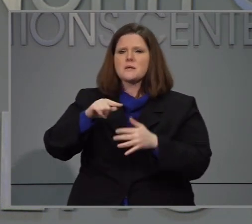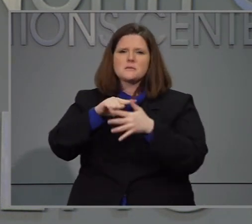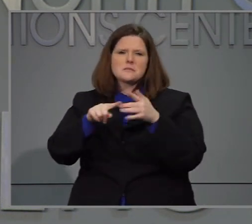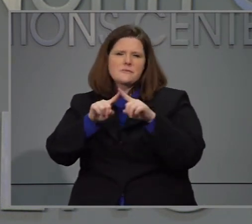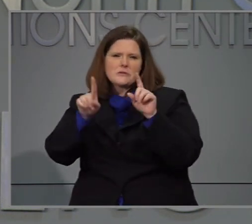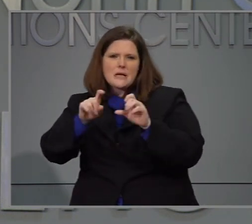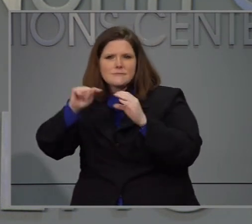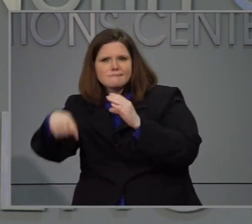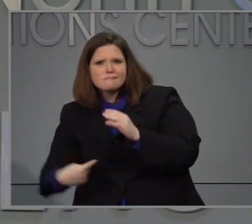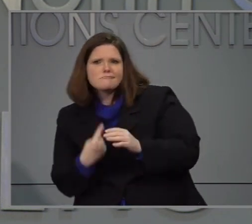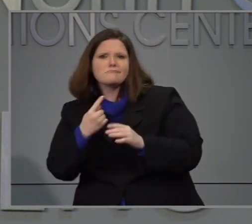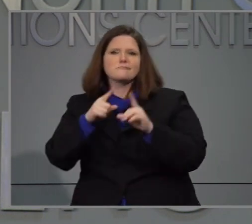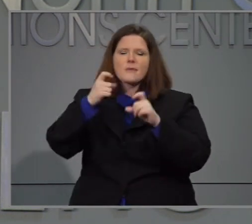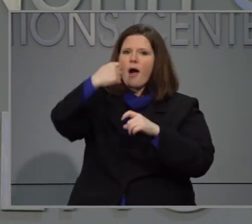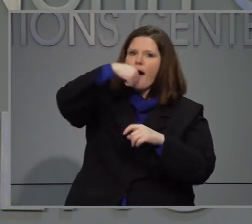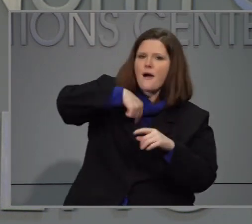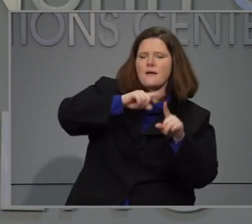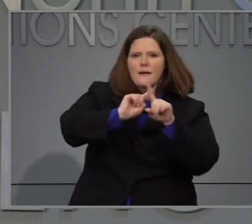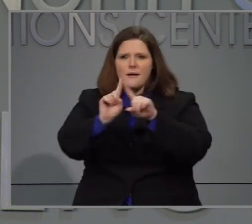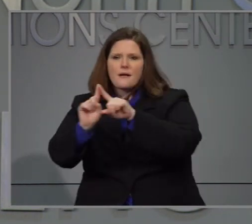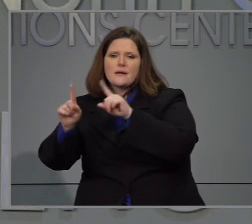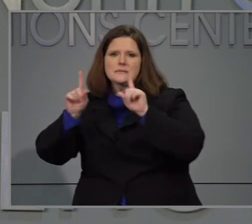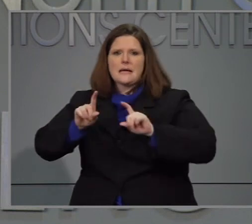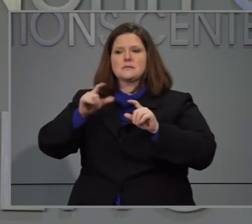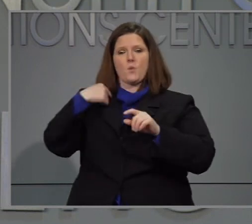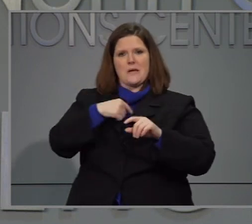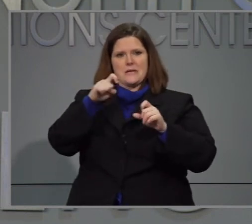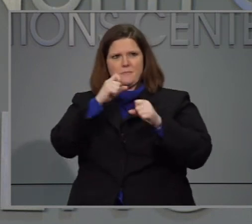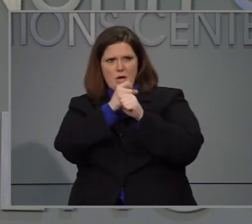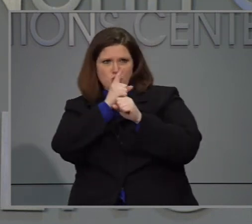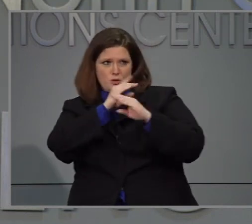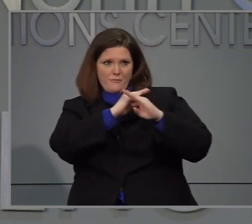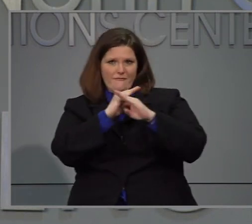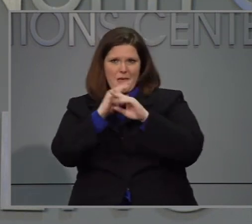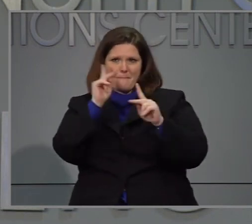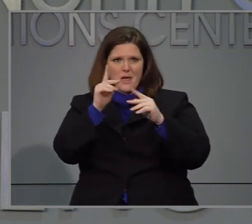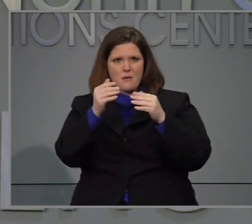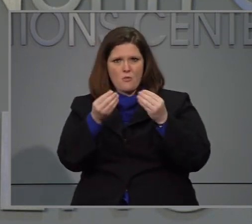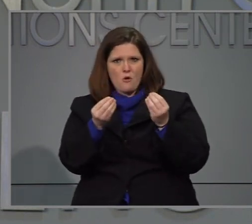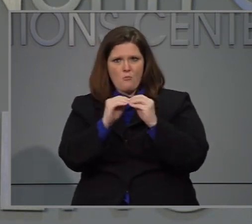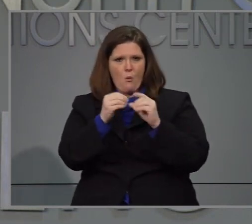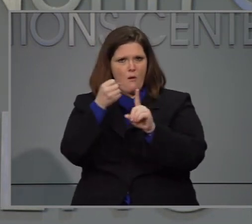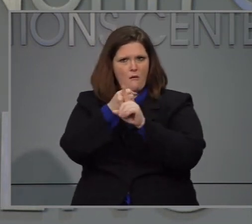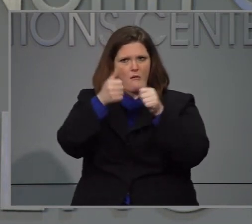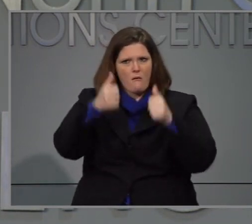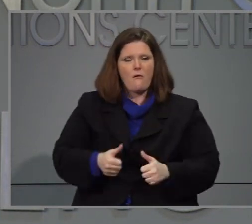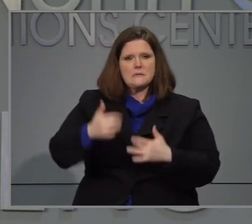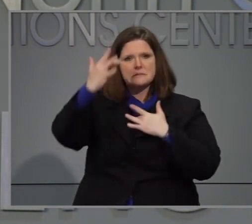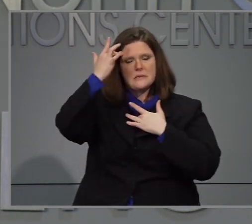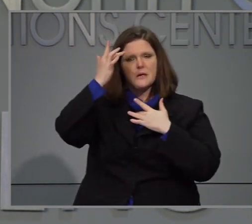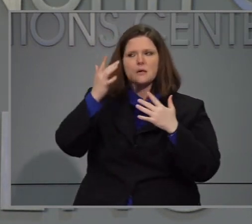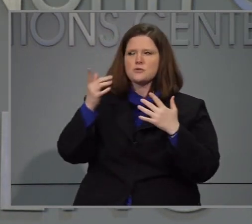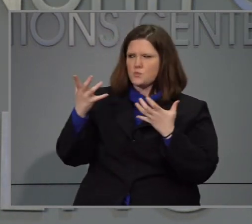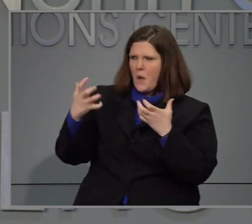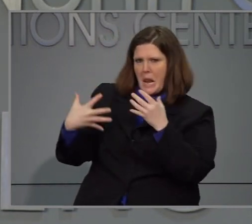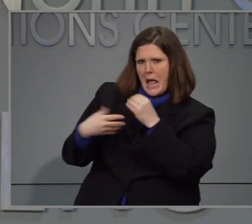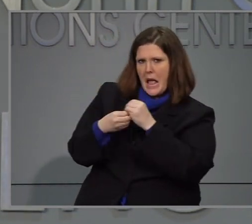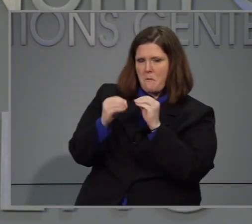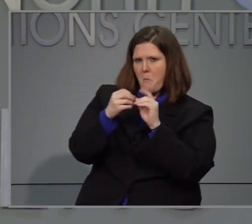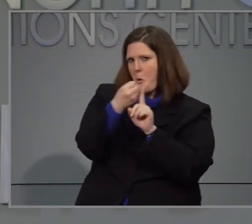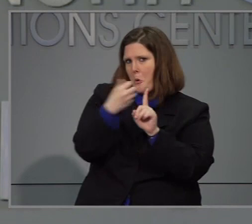cerciorarnos que la atención preventiva y que estamos cuidando las necesidades de las personas al mismo tiempo. Doctora Cohen, ¿quiere agregar